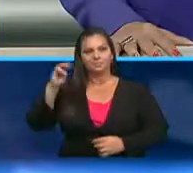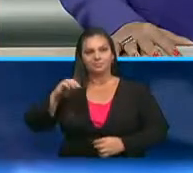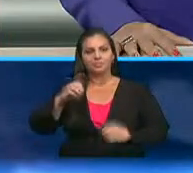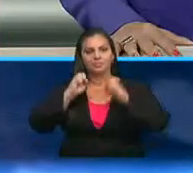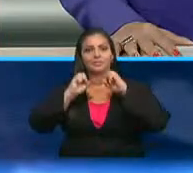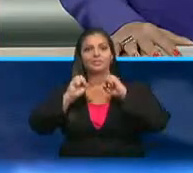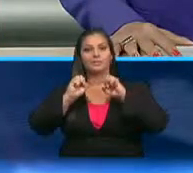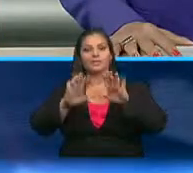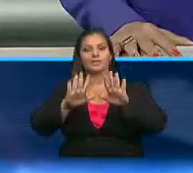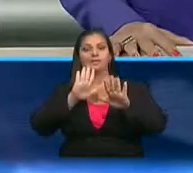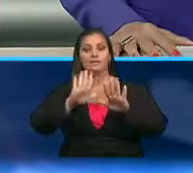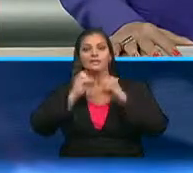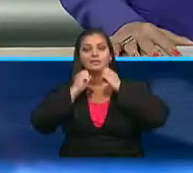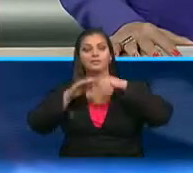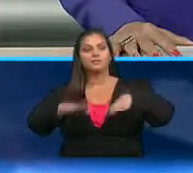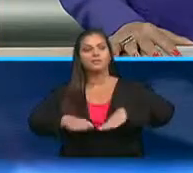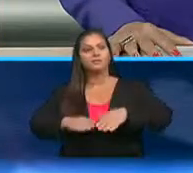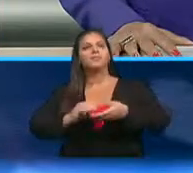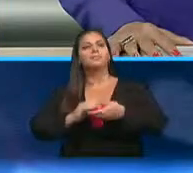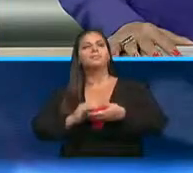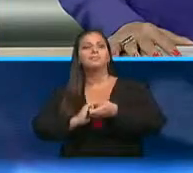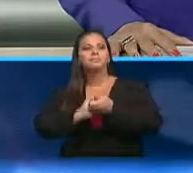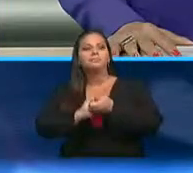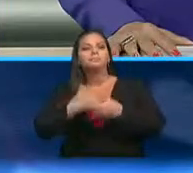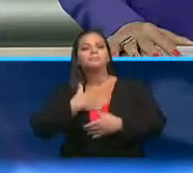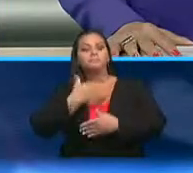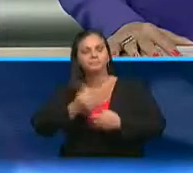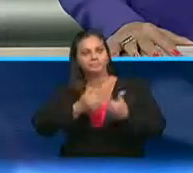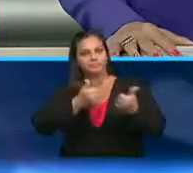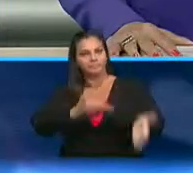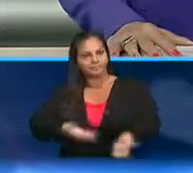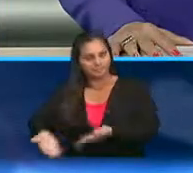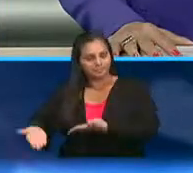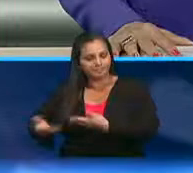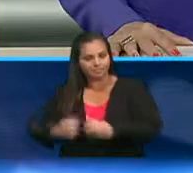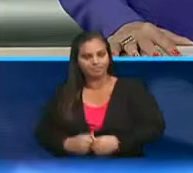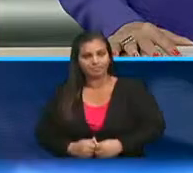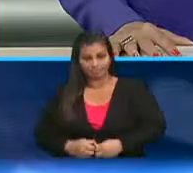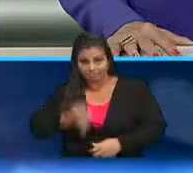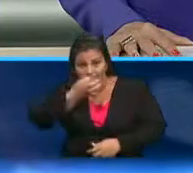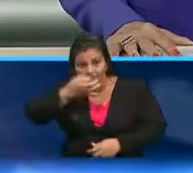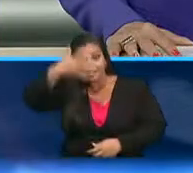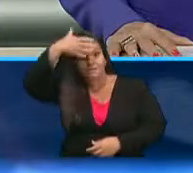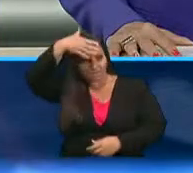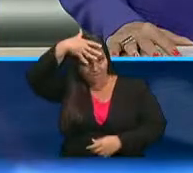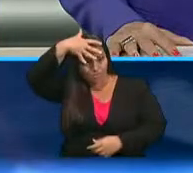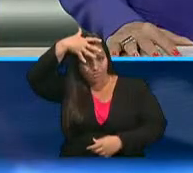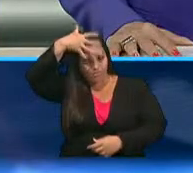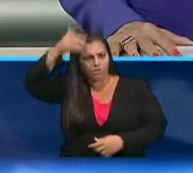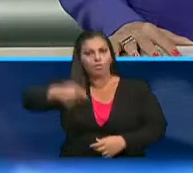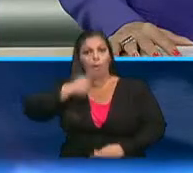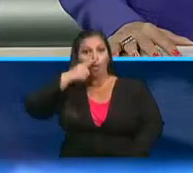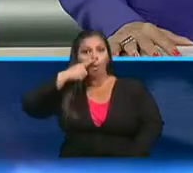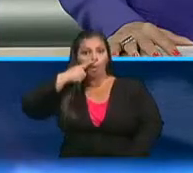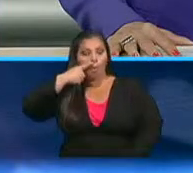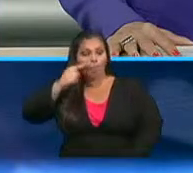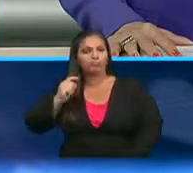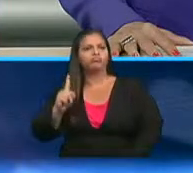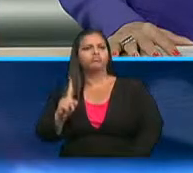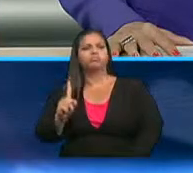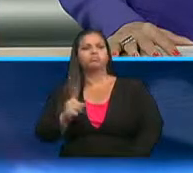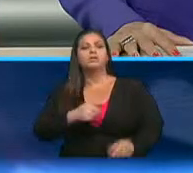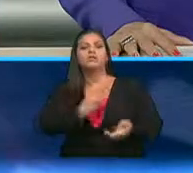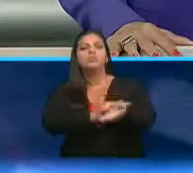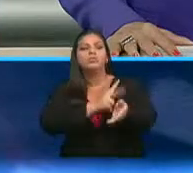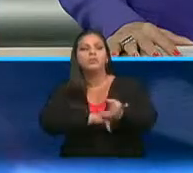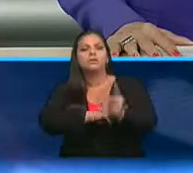De septiembre, Luisa y amigos, ¿cómo están? Bienvenidos. Un hombre habría disparado contra sus dos sobrinos en un sector rural de Santo Domingo, al parecer